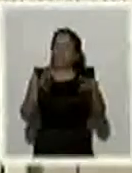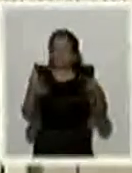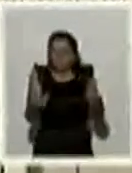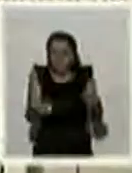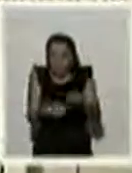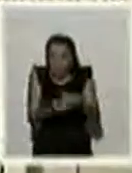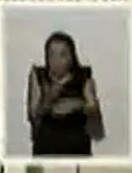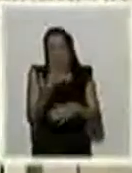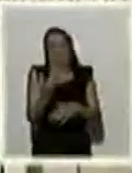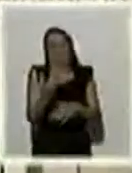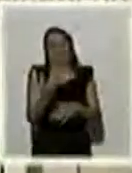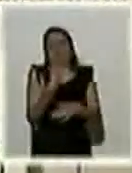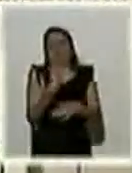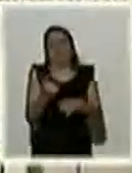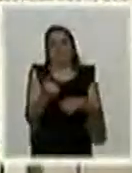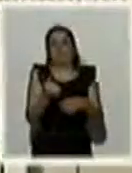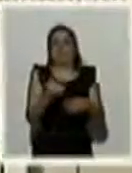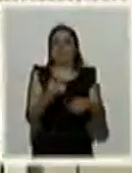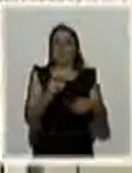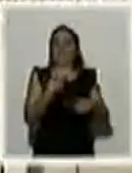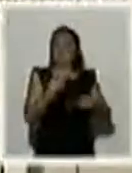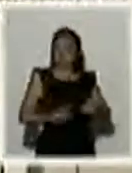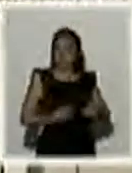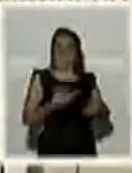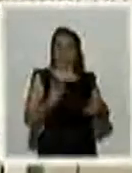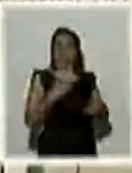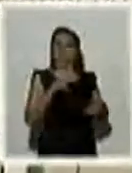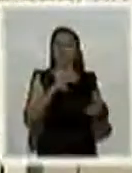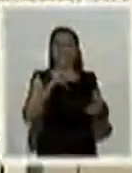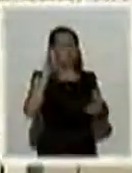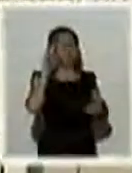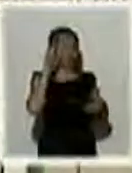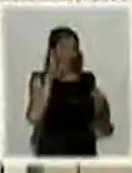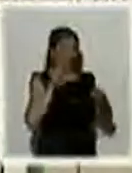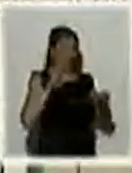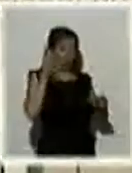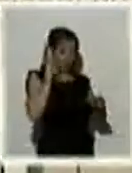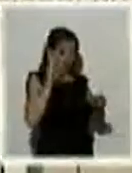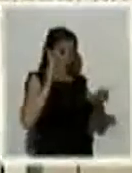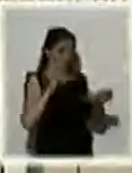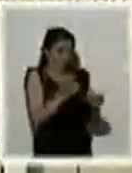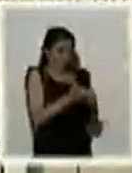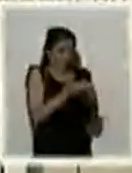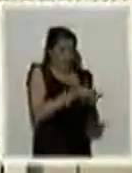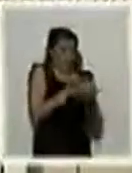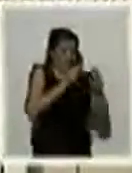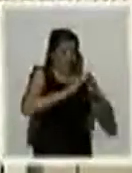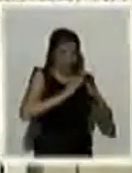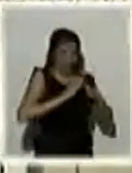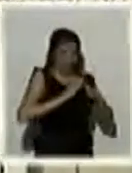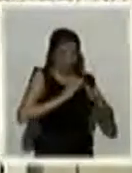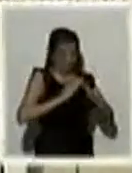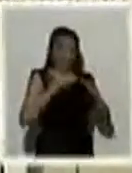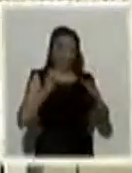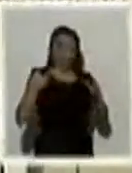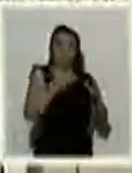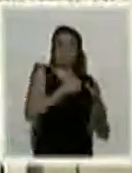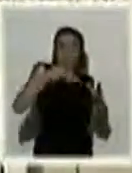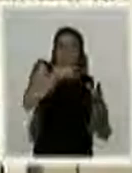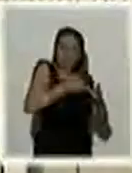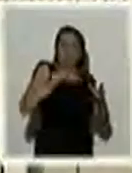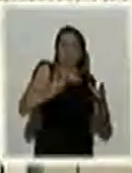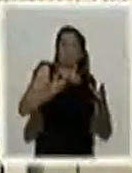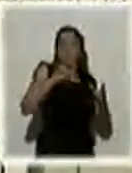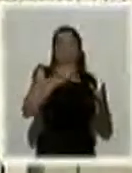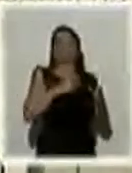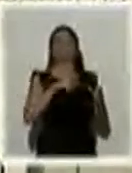a 1/8 de ese número de viviendas, que la Nación por única vez ponga un monto equivalente a 250.000 viviendas,